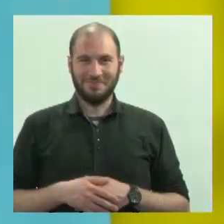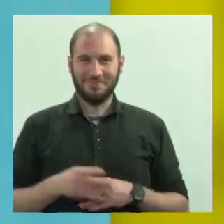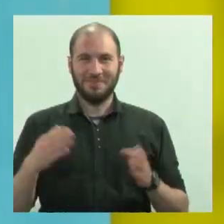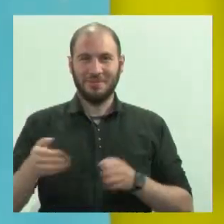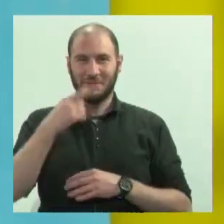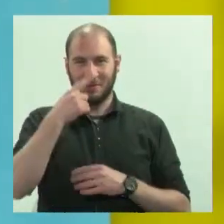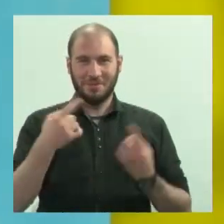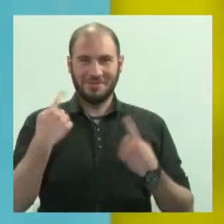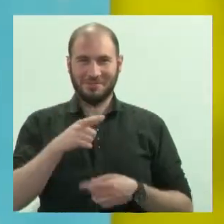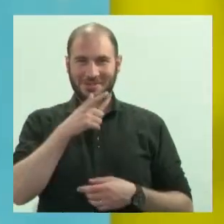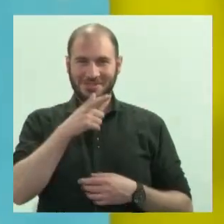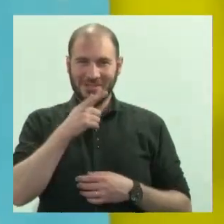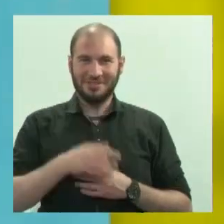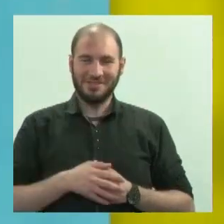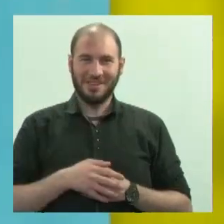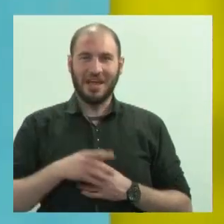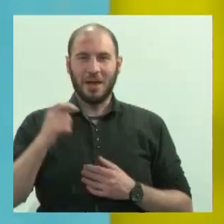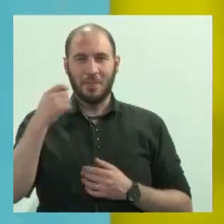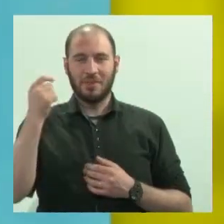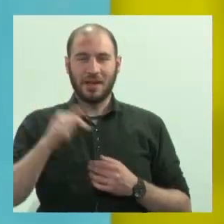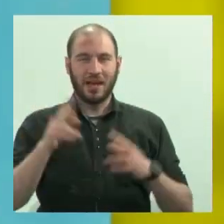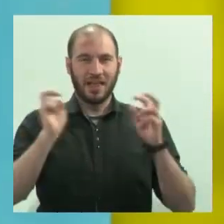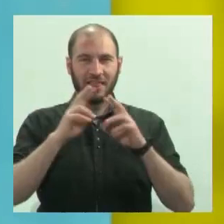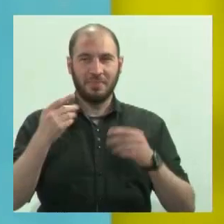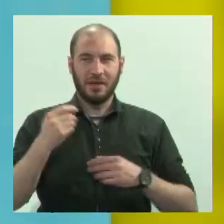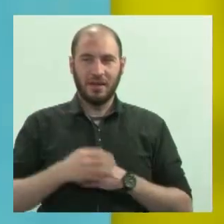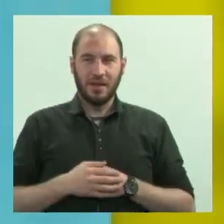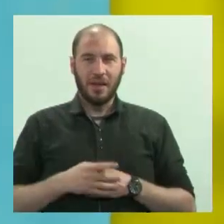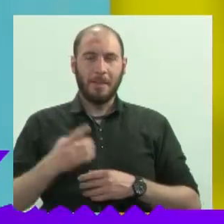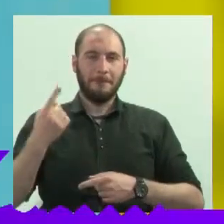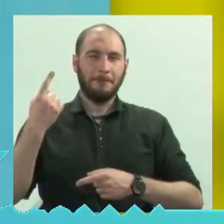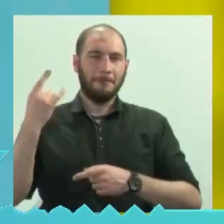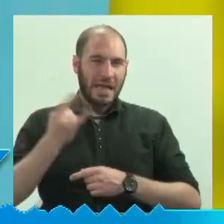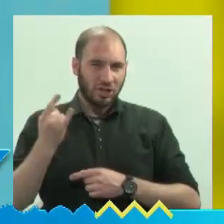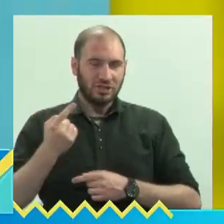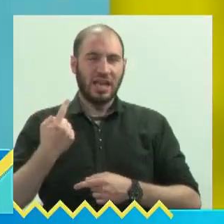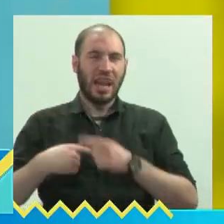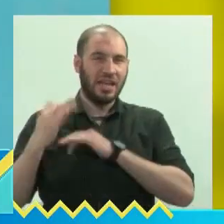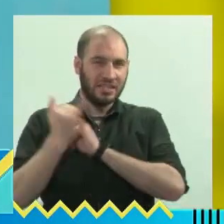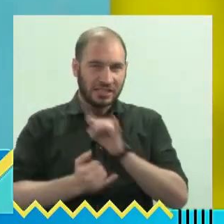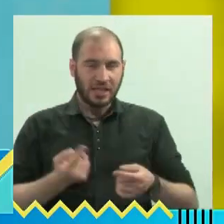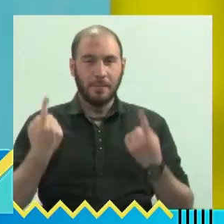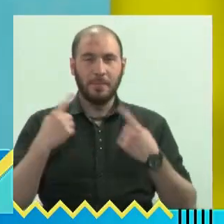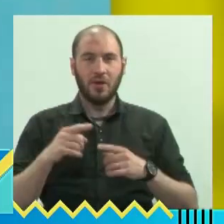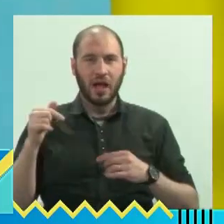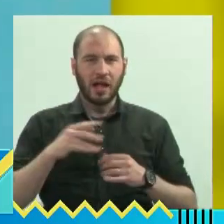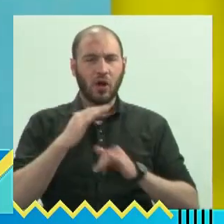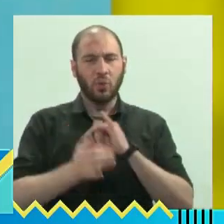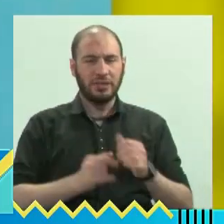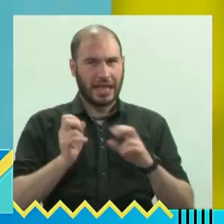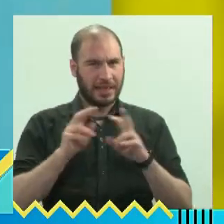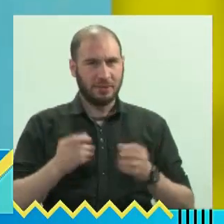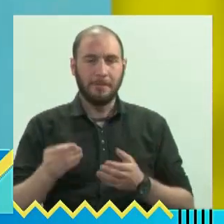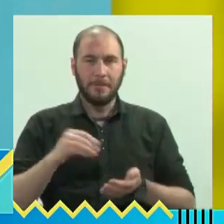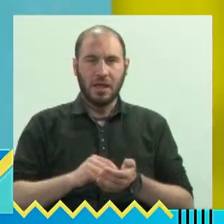Llegamos al último bloque de distintos parecidos de este programa dedicado a mitos y leyendas, pero como hemos visto a lo largo del programa, no solamente se habla de eso, sino de